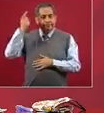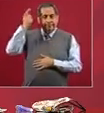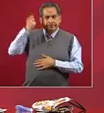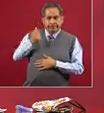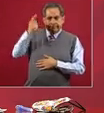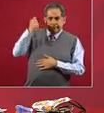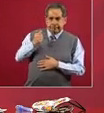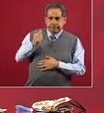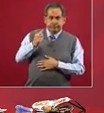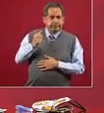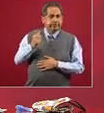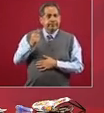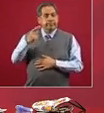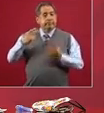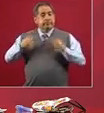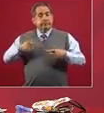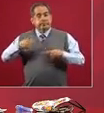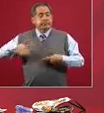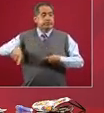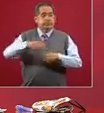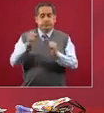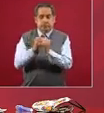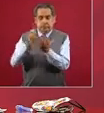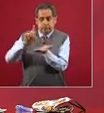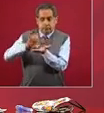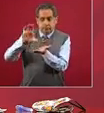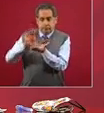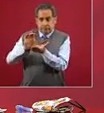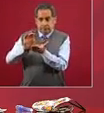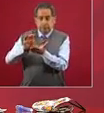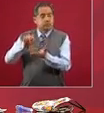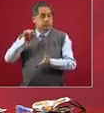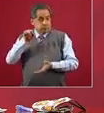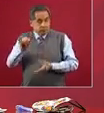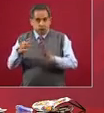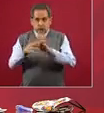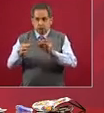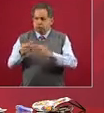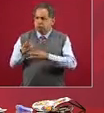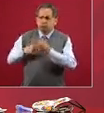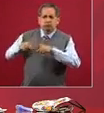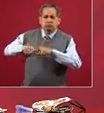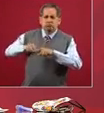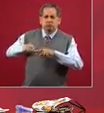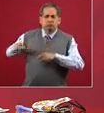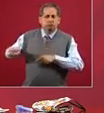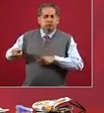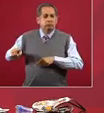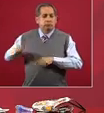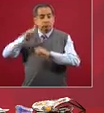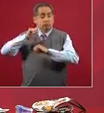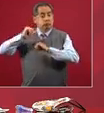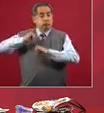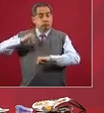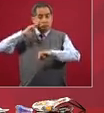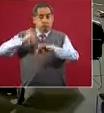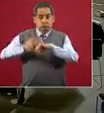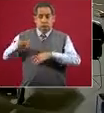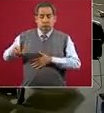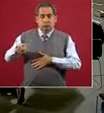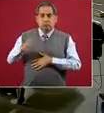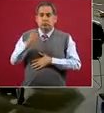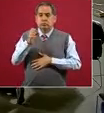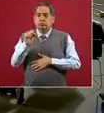para el bienestar de personas con discapacidad. Nos va a acompañar la encargada de este programa,